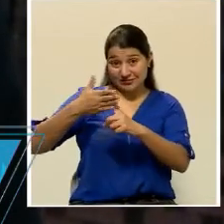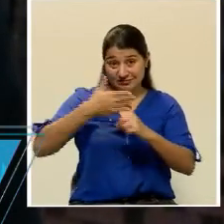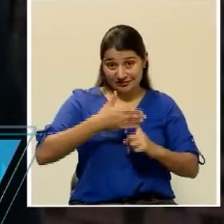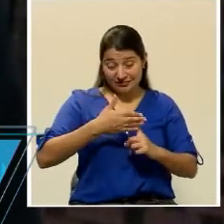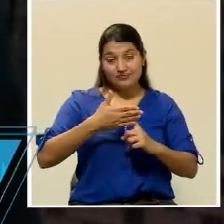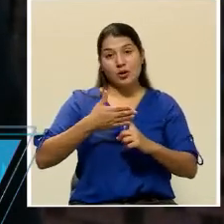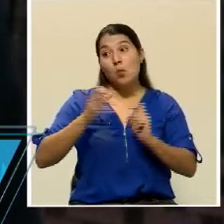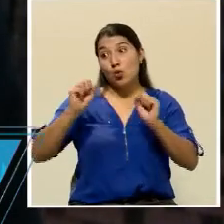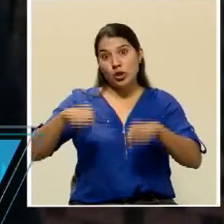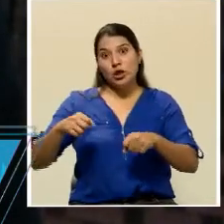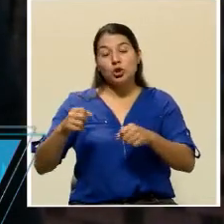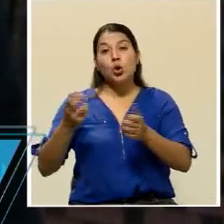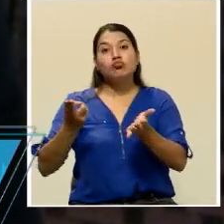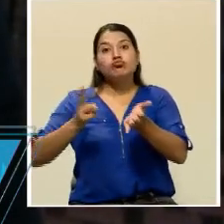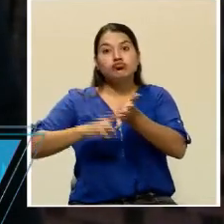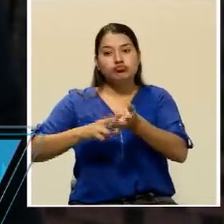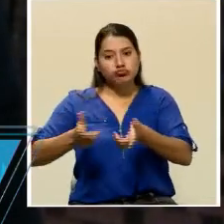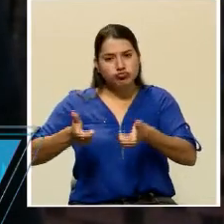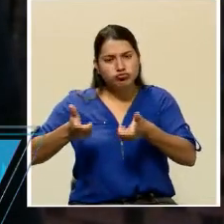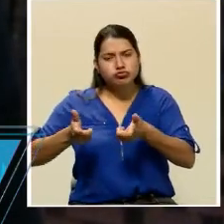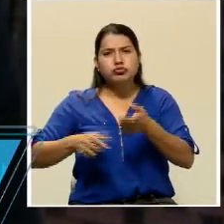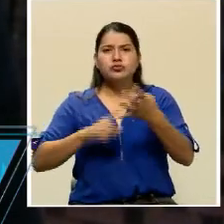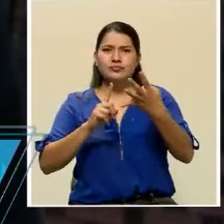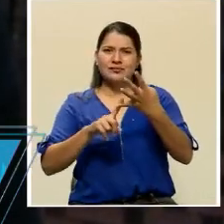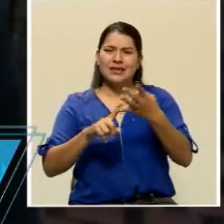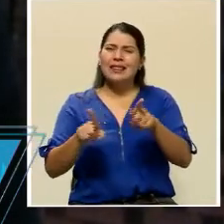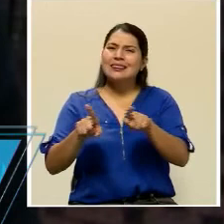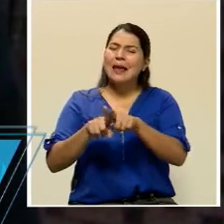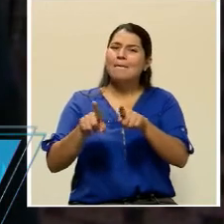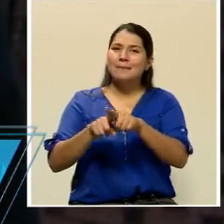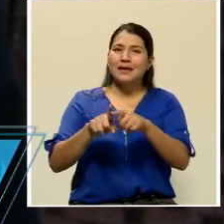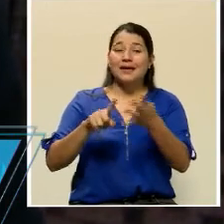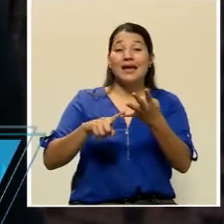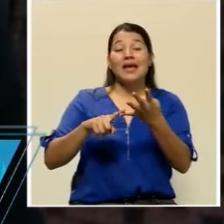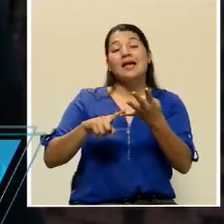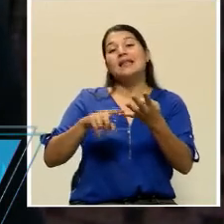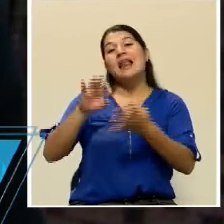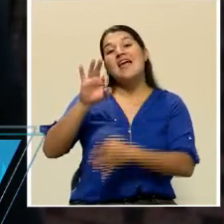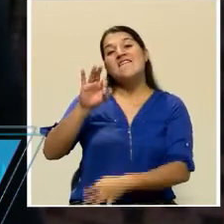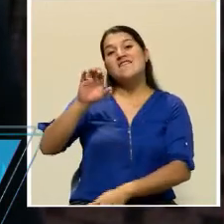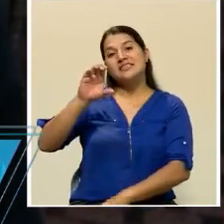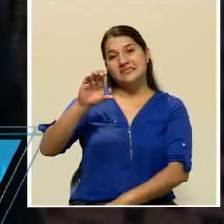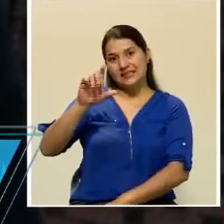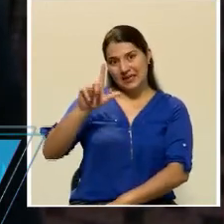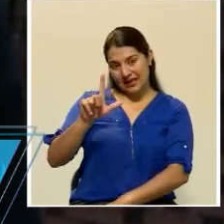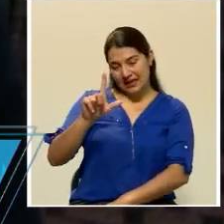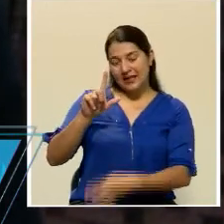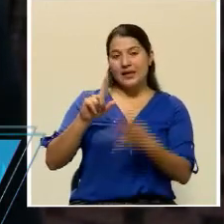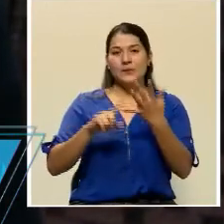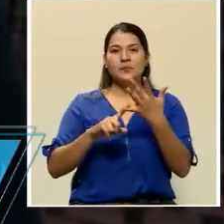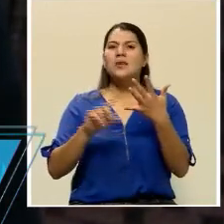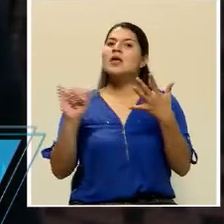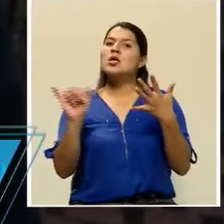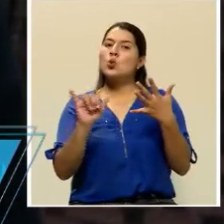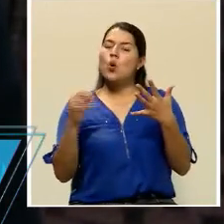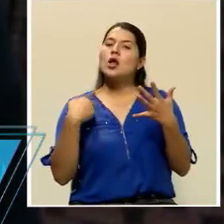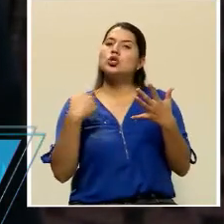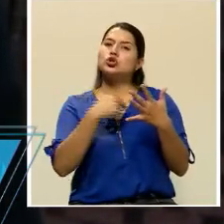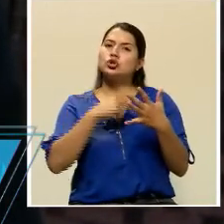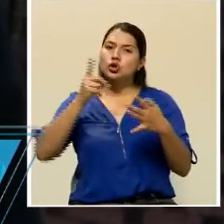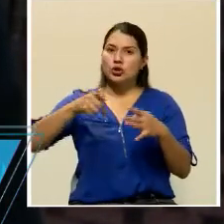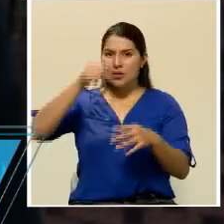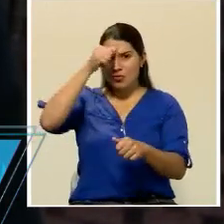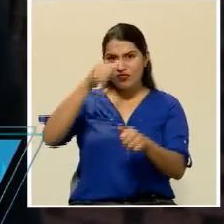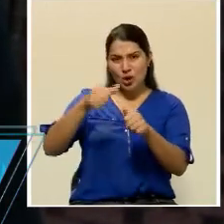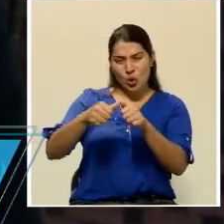también lo del Fondo de Capitalización Laboral, lo del FCL. Igualmente, tenemos que recordar